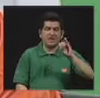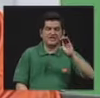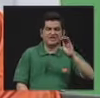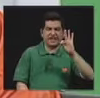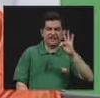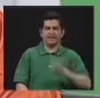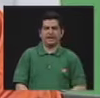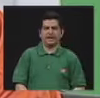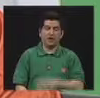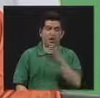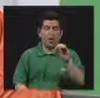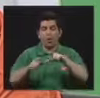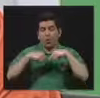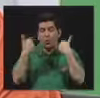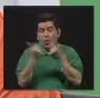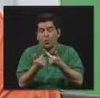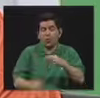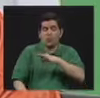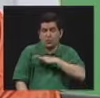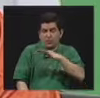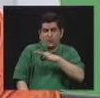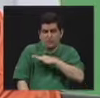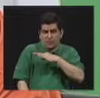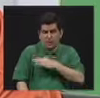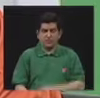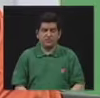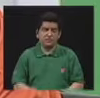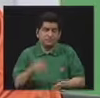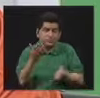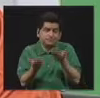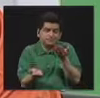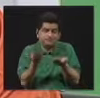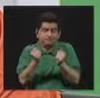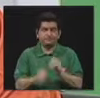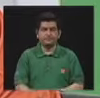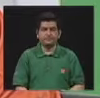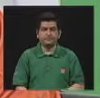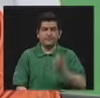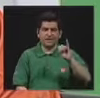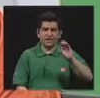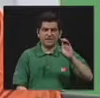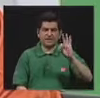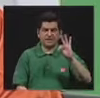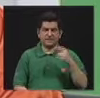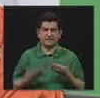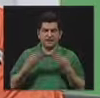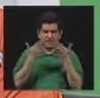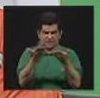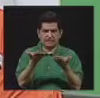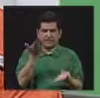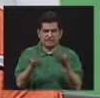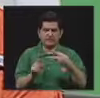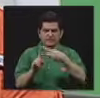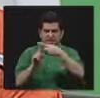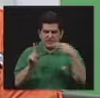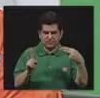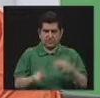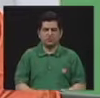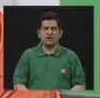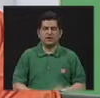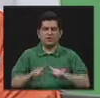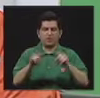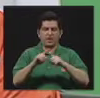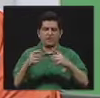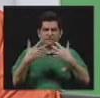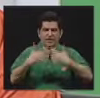el ICT, por grupos y por beneficios, vamos a decir que el ICT le puede dar a ciertos hoteles y ciertos